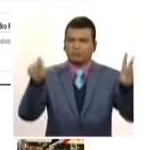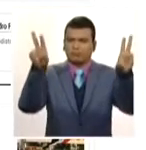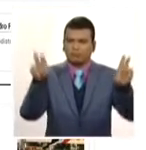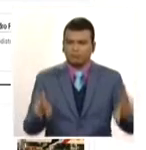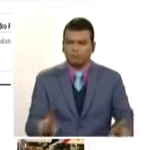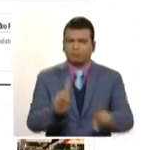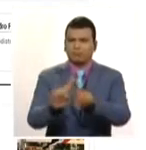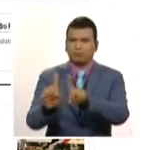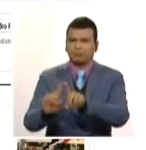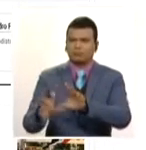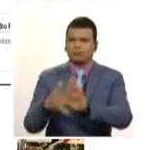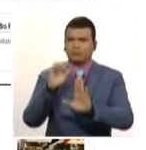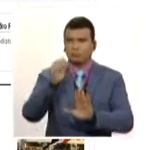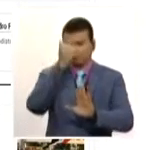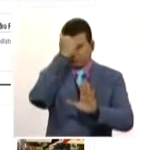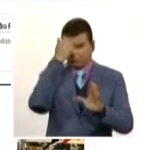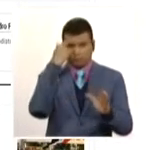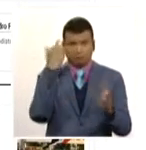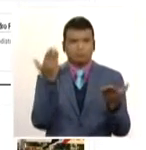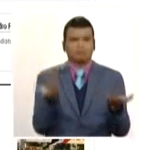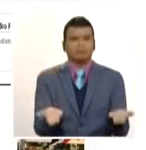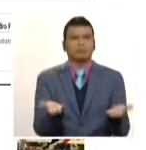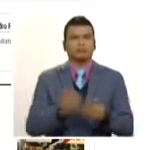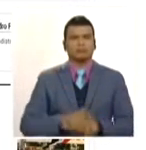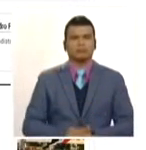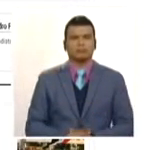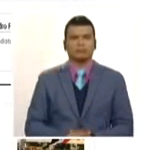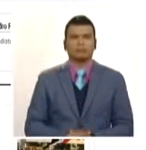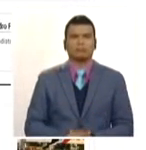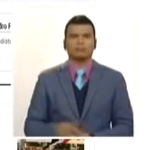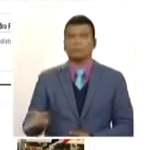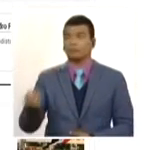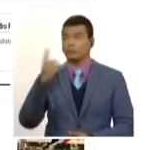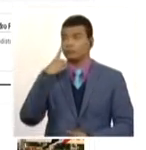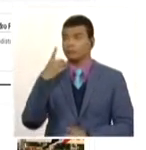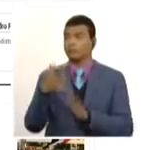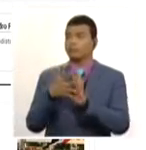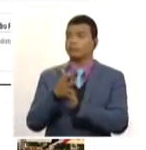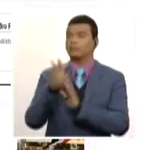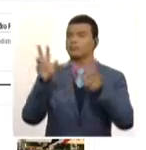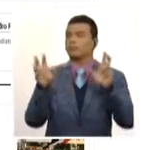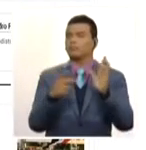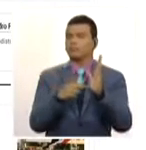de comunicación. A esta hora, ¿qué tenemos, Armando? Sí, señor, mire, en